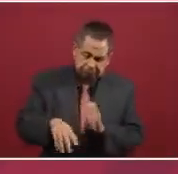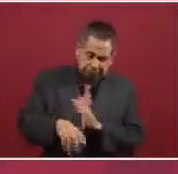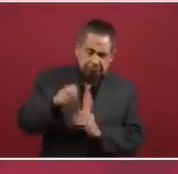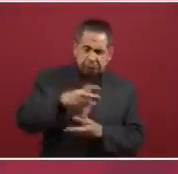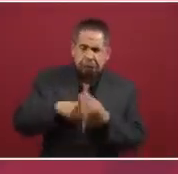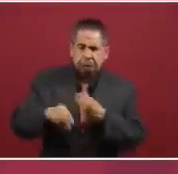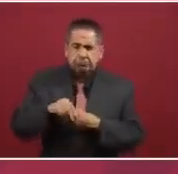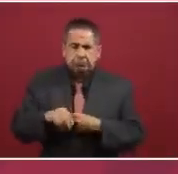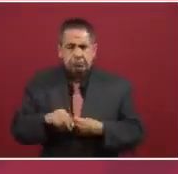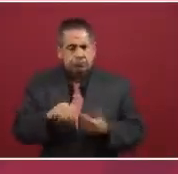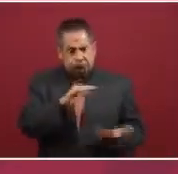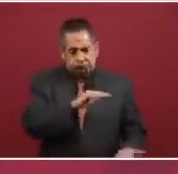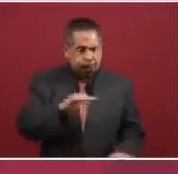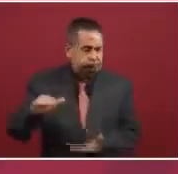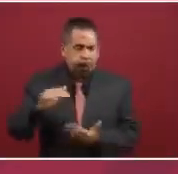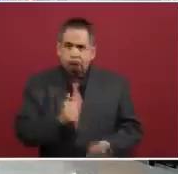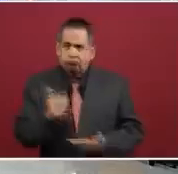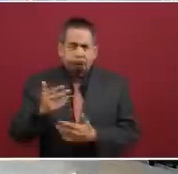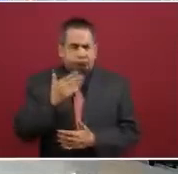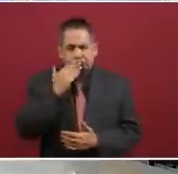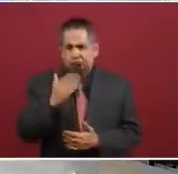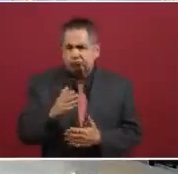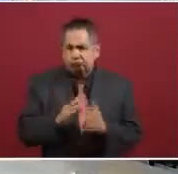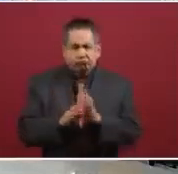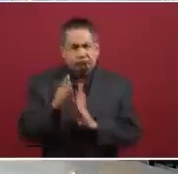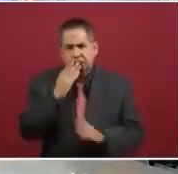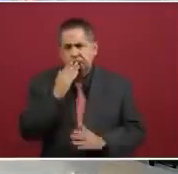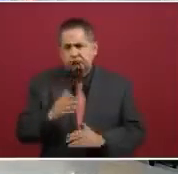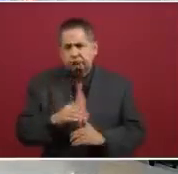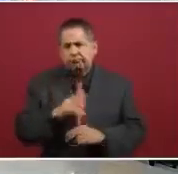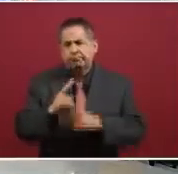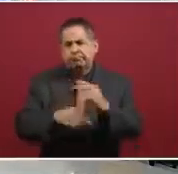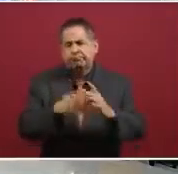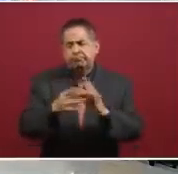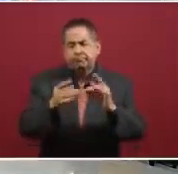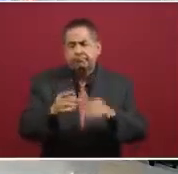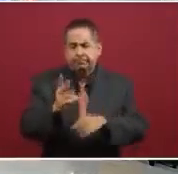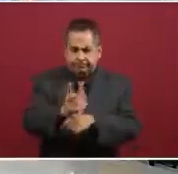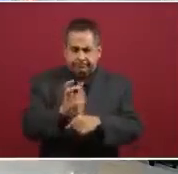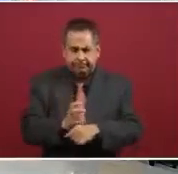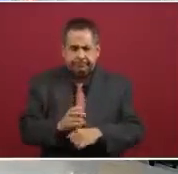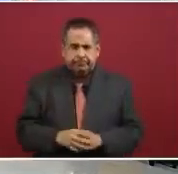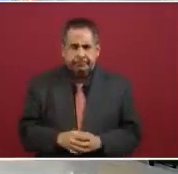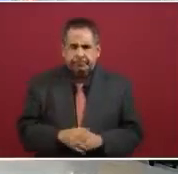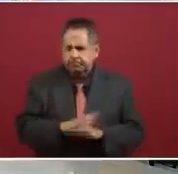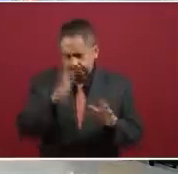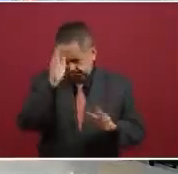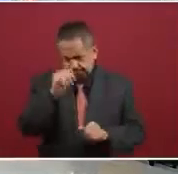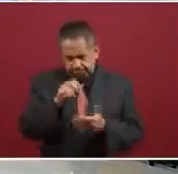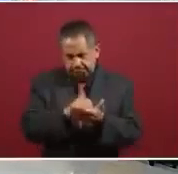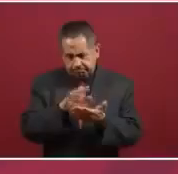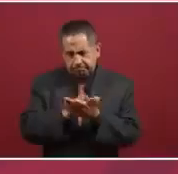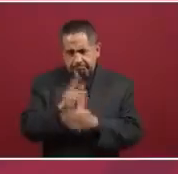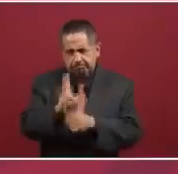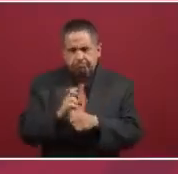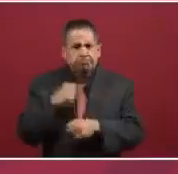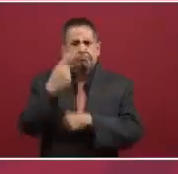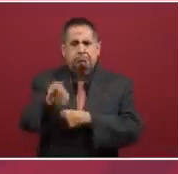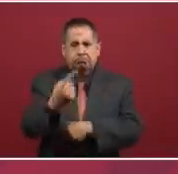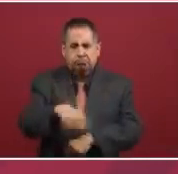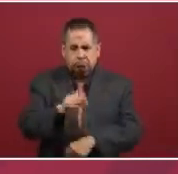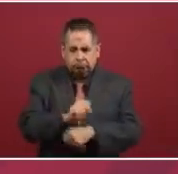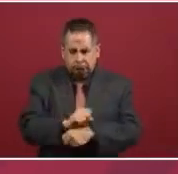la producción de petróleo en Pemex. Y esperaría que hubiera les vamos a invitar, ya quedamos, la semana